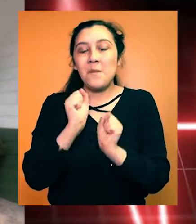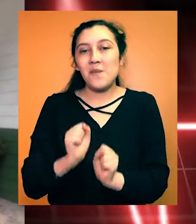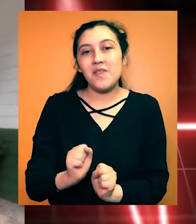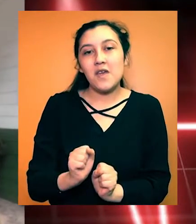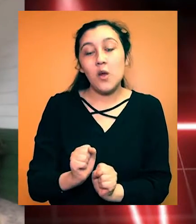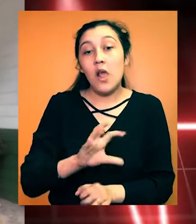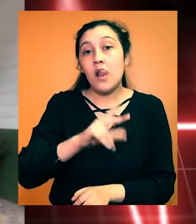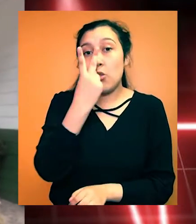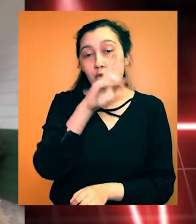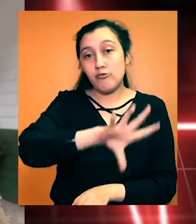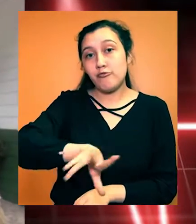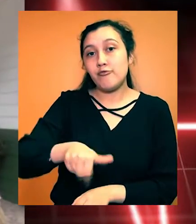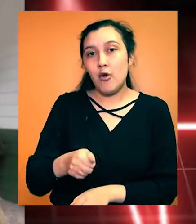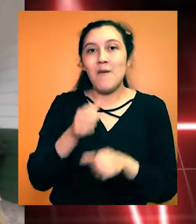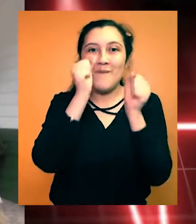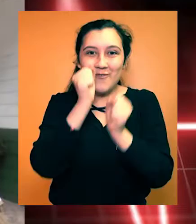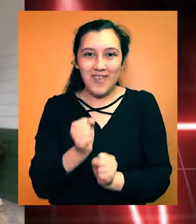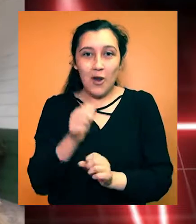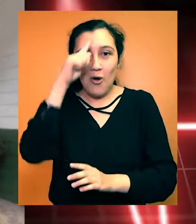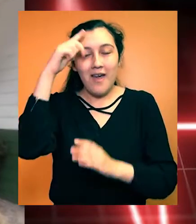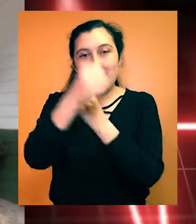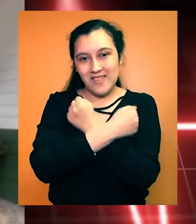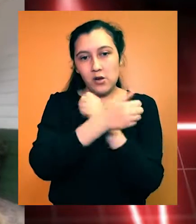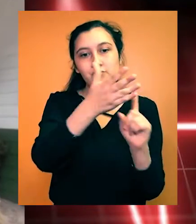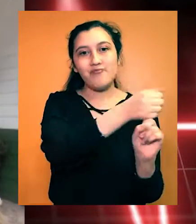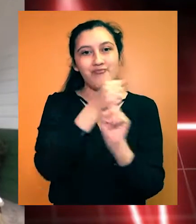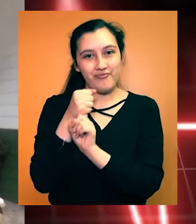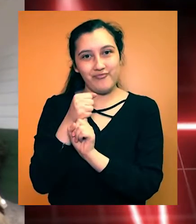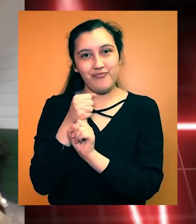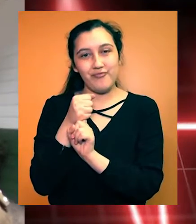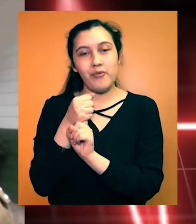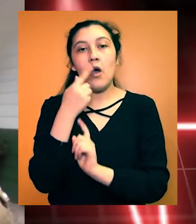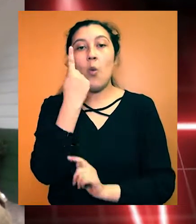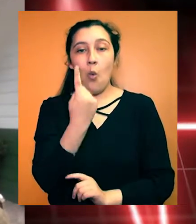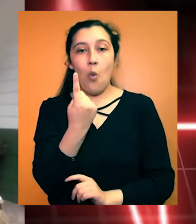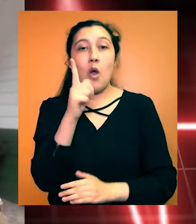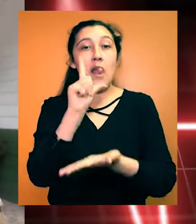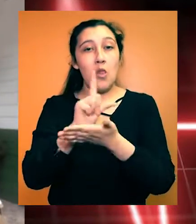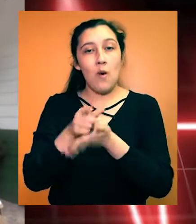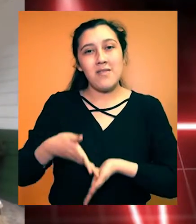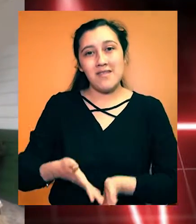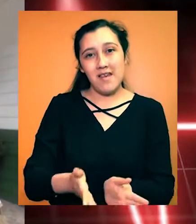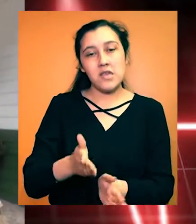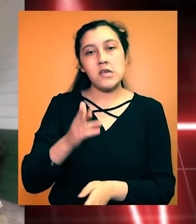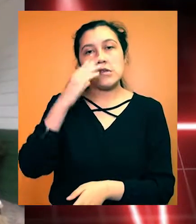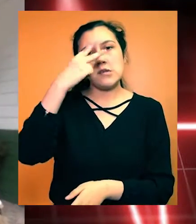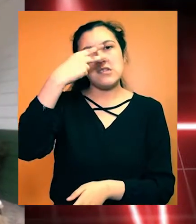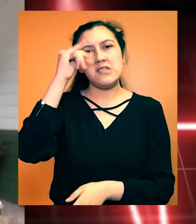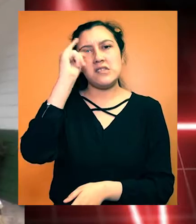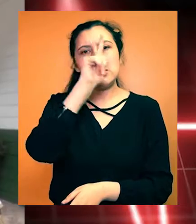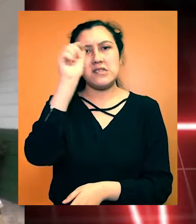en diferentes horarios que se realizaron, efectivamente, como usted me señala, hubo dos robos y en ambos logramos la detención. Uno en el sector